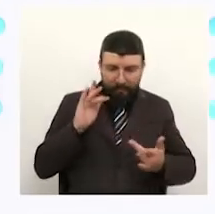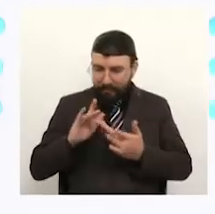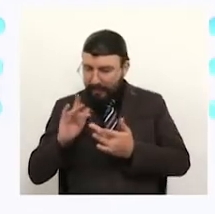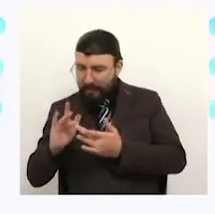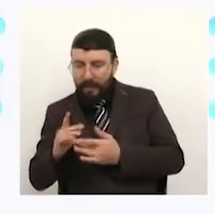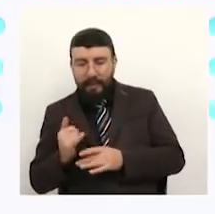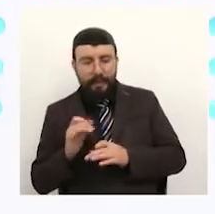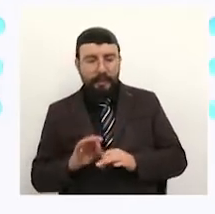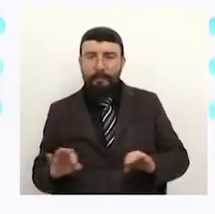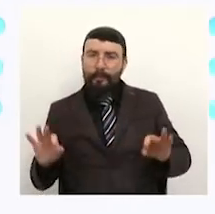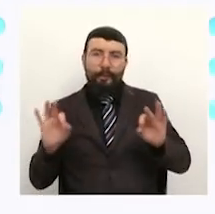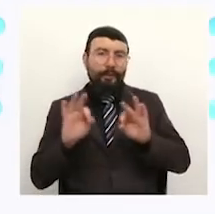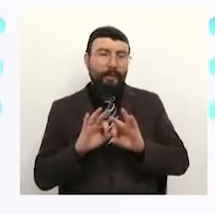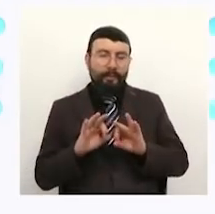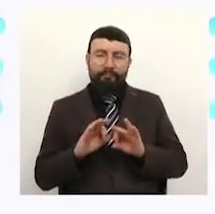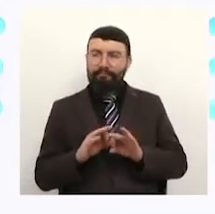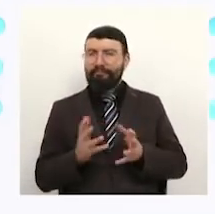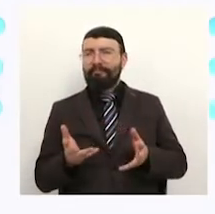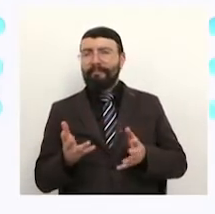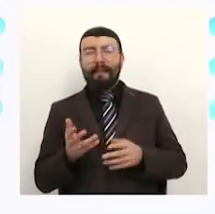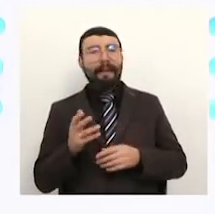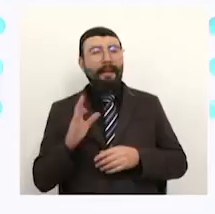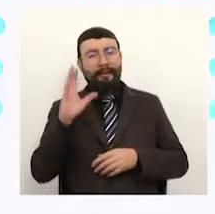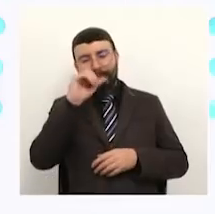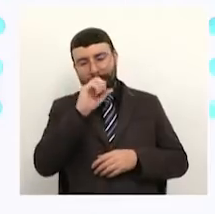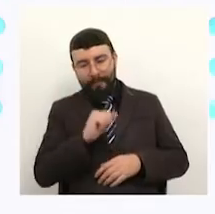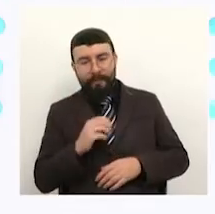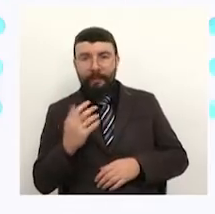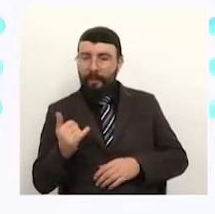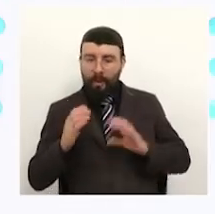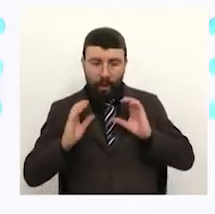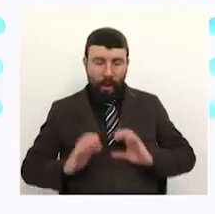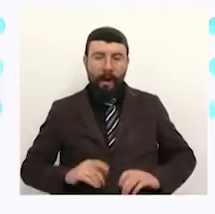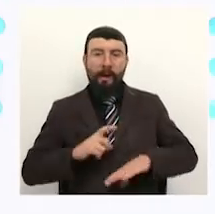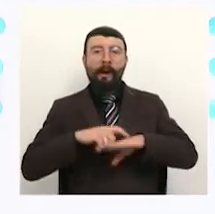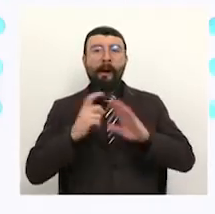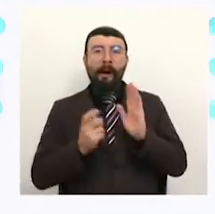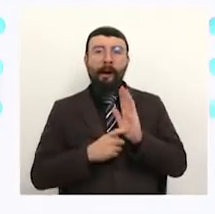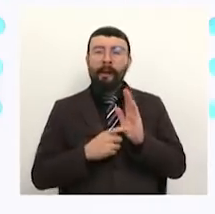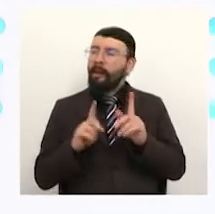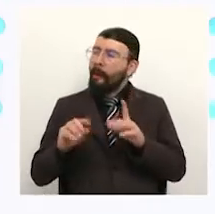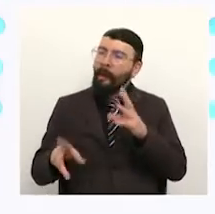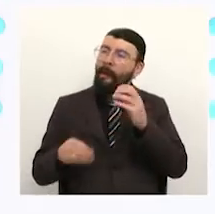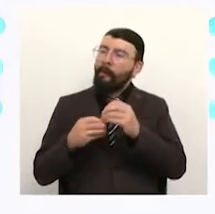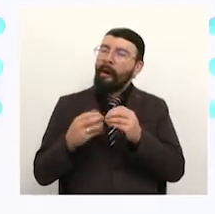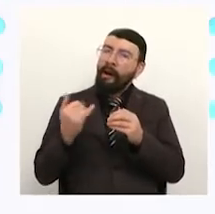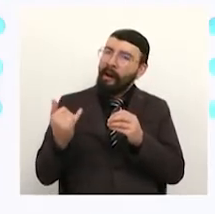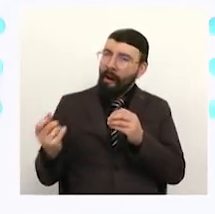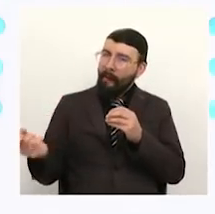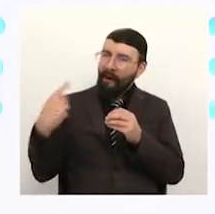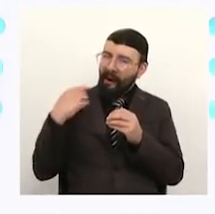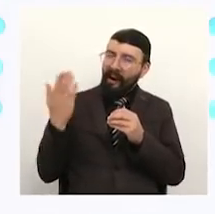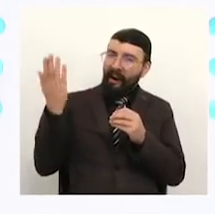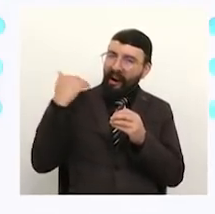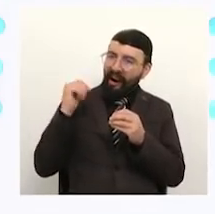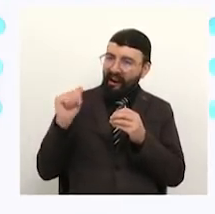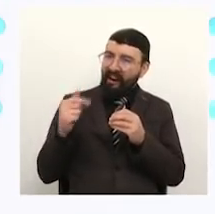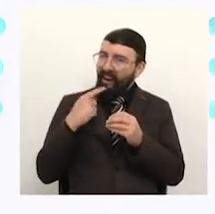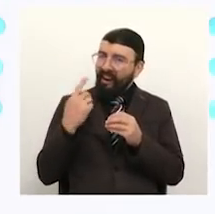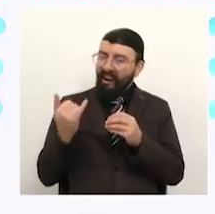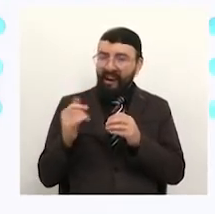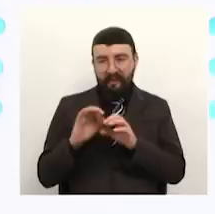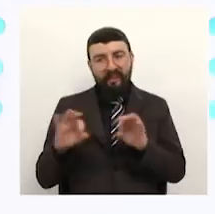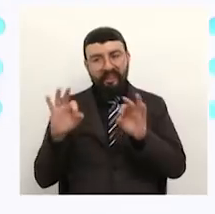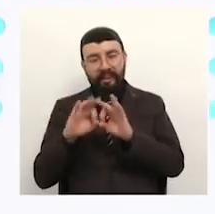que que siempre termina afectando nos en todas partes y la otra cosa con respecto a la pregunta que nos hizo el televidente ahoritica que me parece un